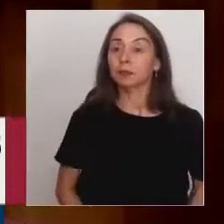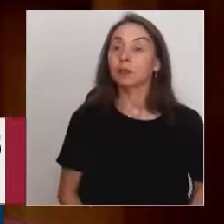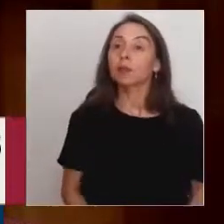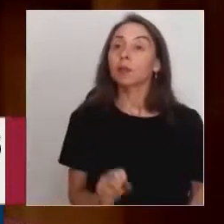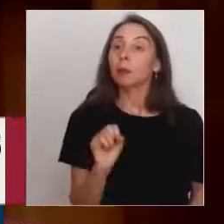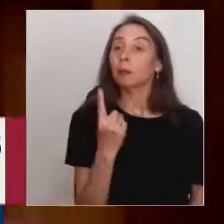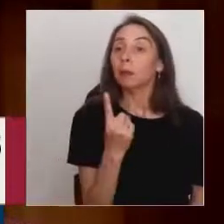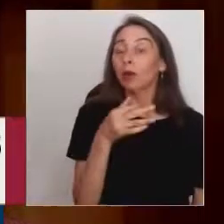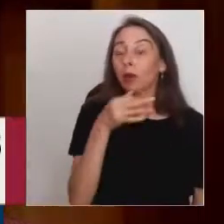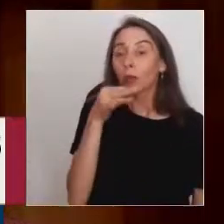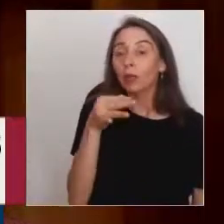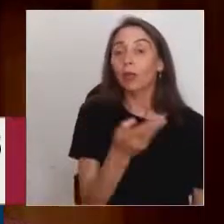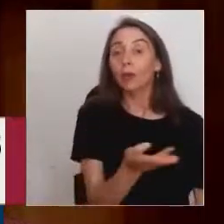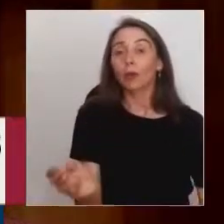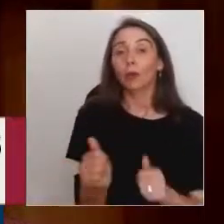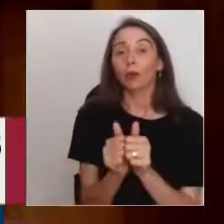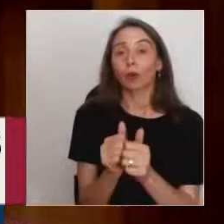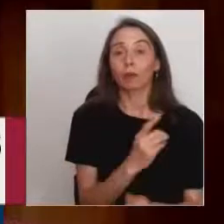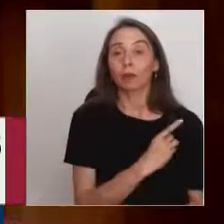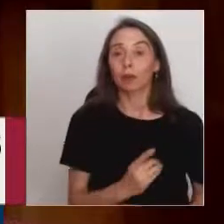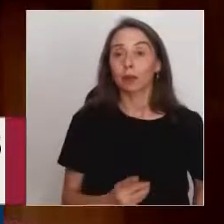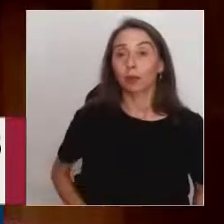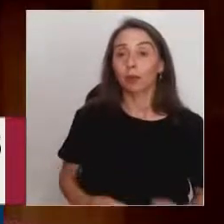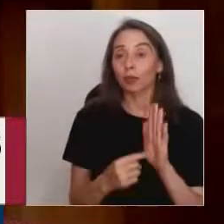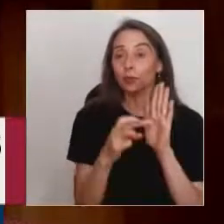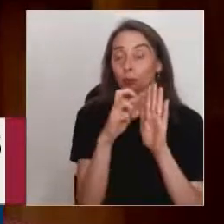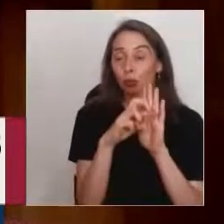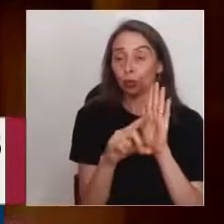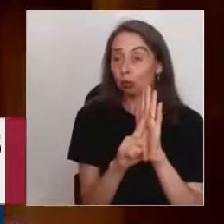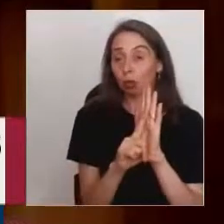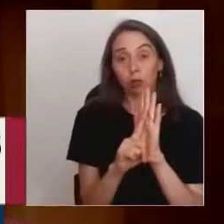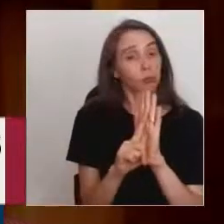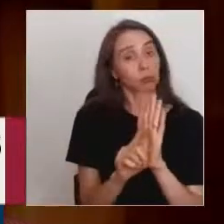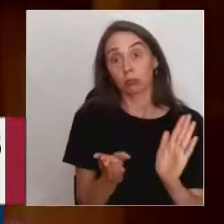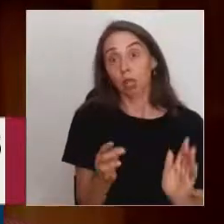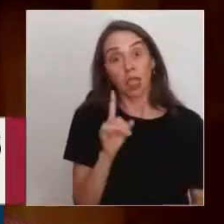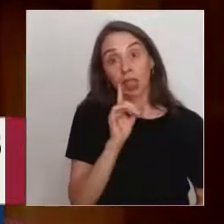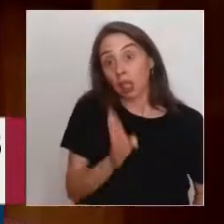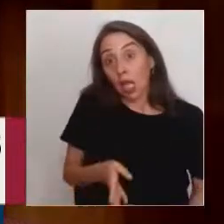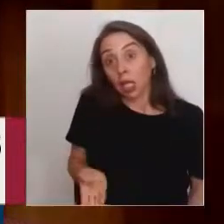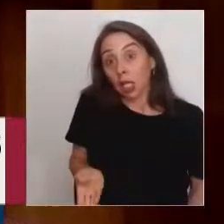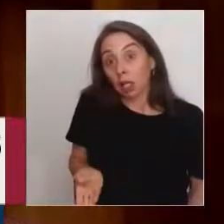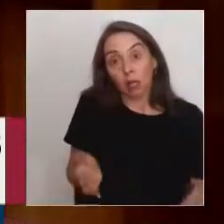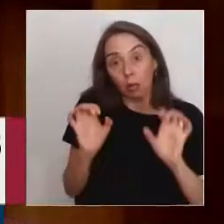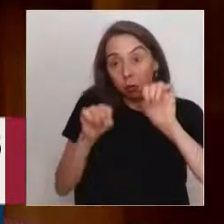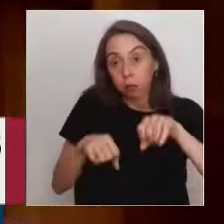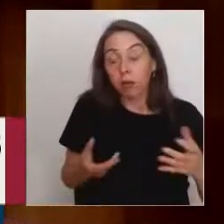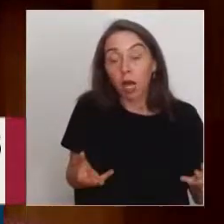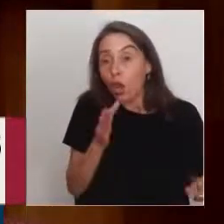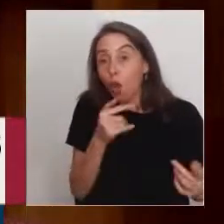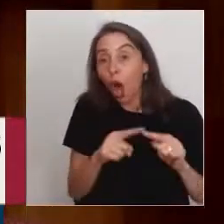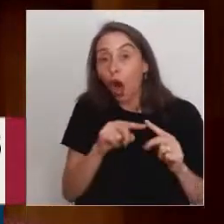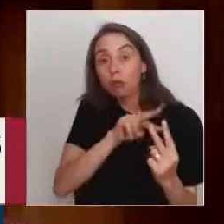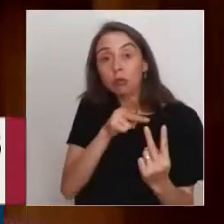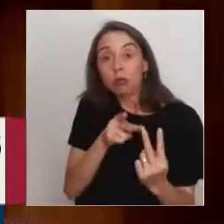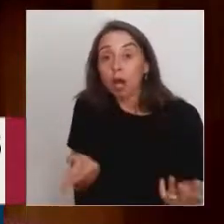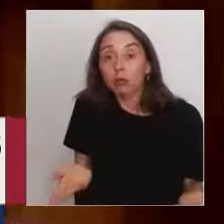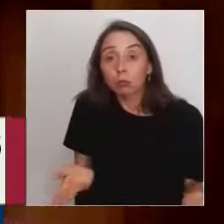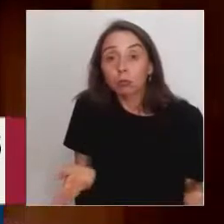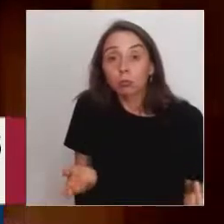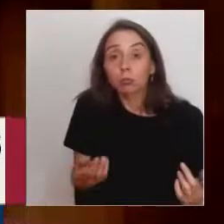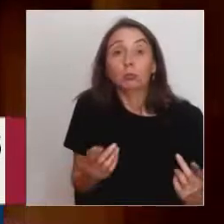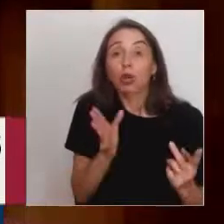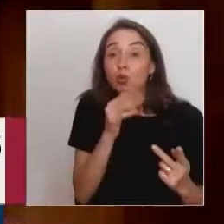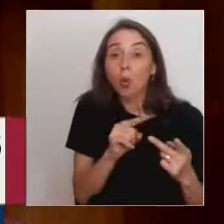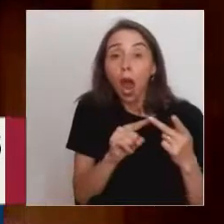a los colegas que este proyecto tenemos que aprobarlo porque no tenemos otra alternativa otro proyecto